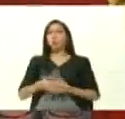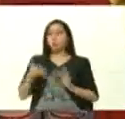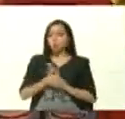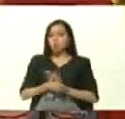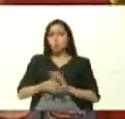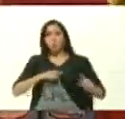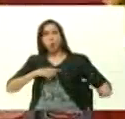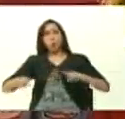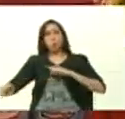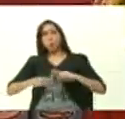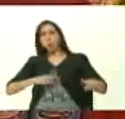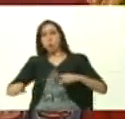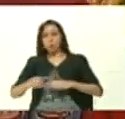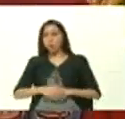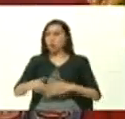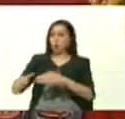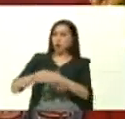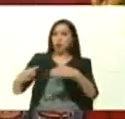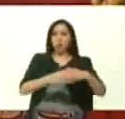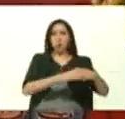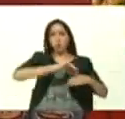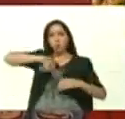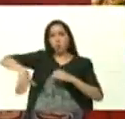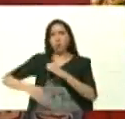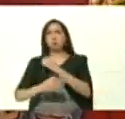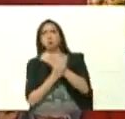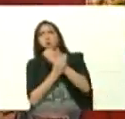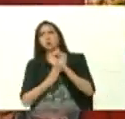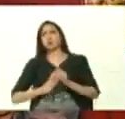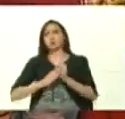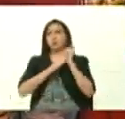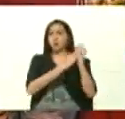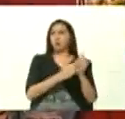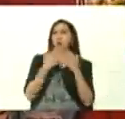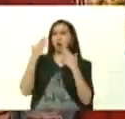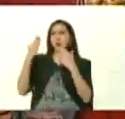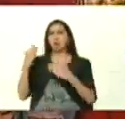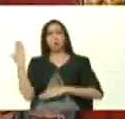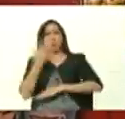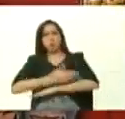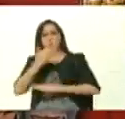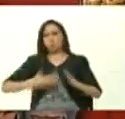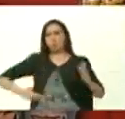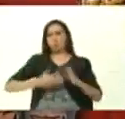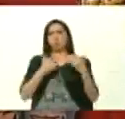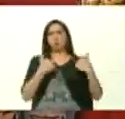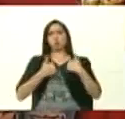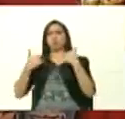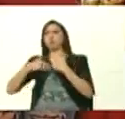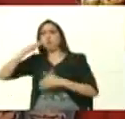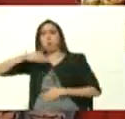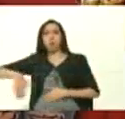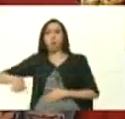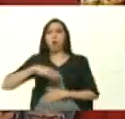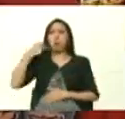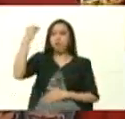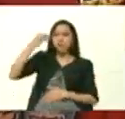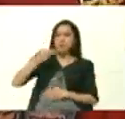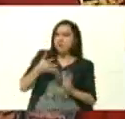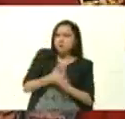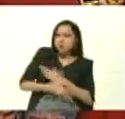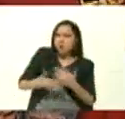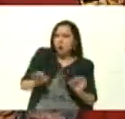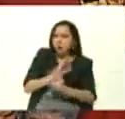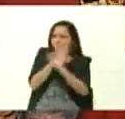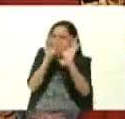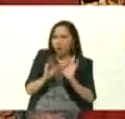coordinados por el jefe de la banda criminal, Juan Guaidó, que pide bloqueo para que nuestro pueblo sufra y piensa que de esa manera